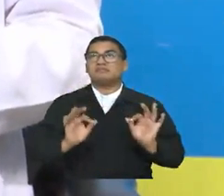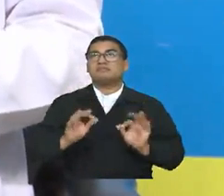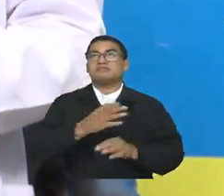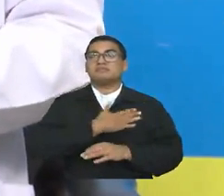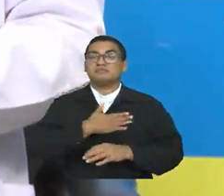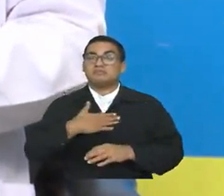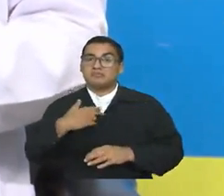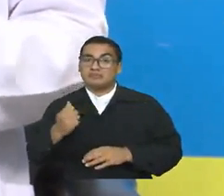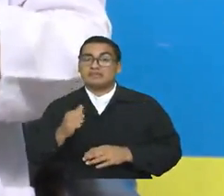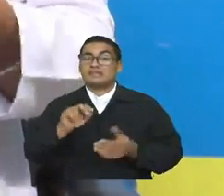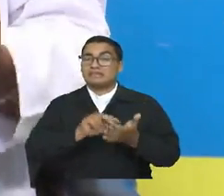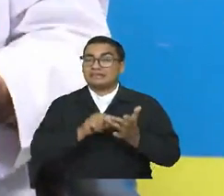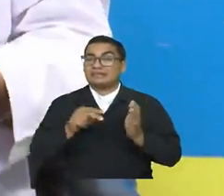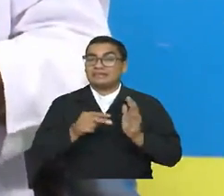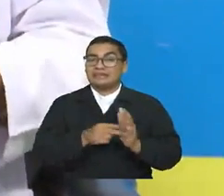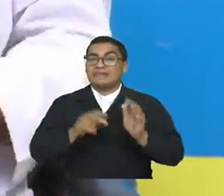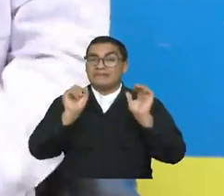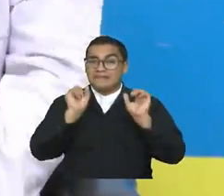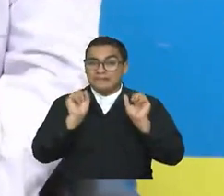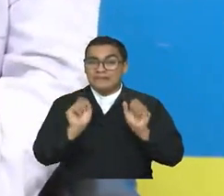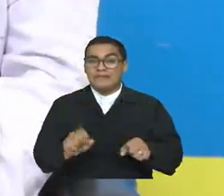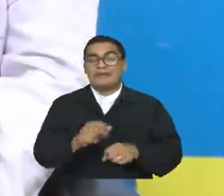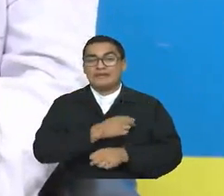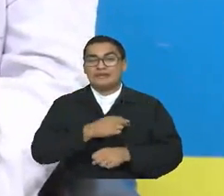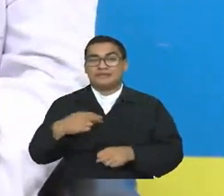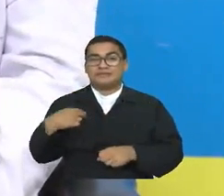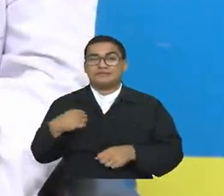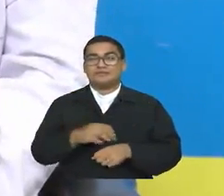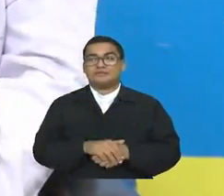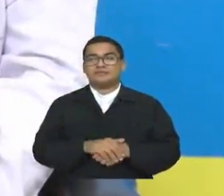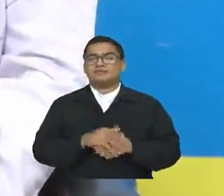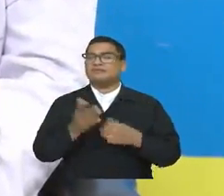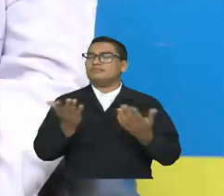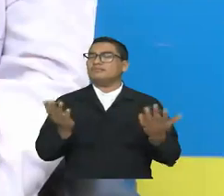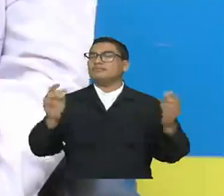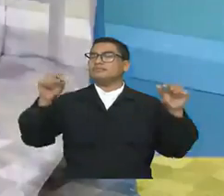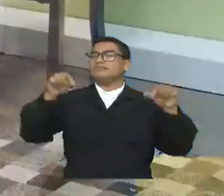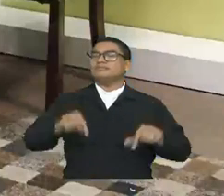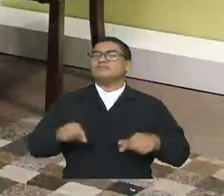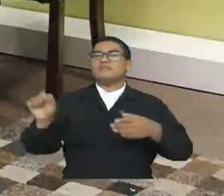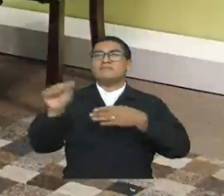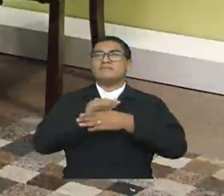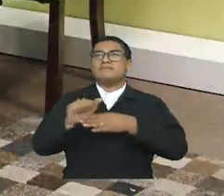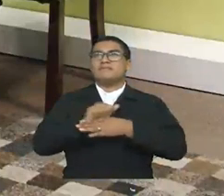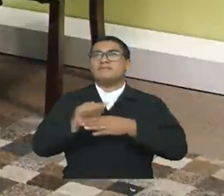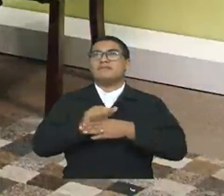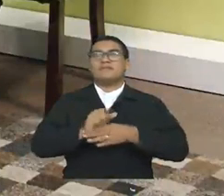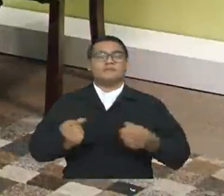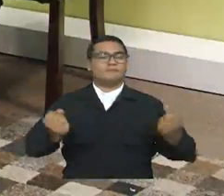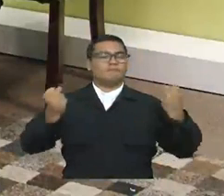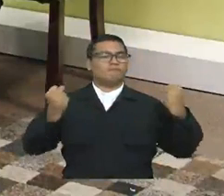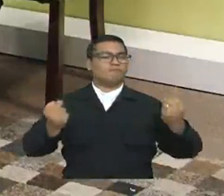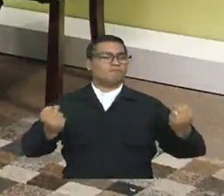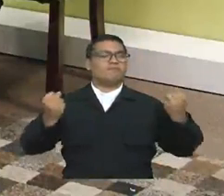son metas que logras alcanzar en realidad. Ahora, ¿qué tipo de ejercicio puede hacer, por